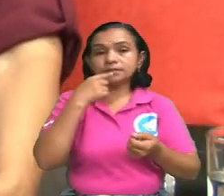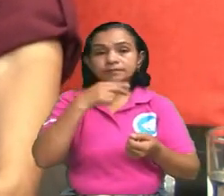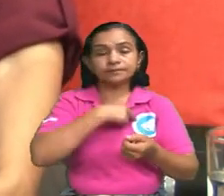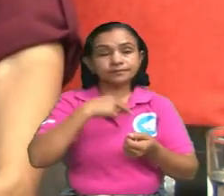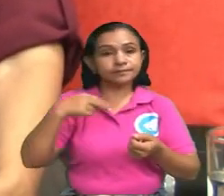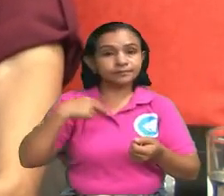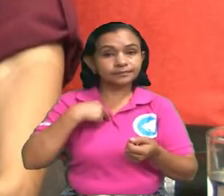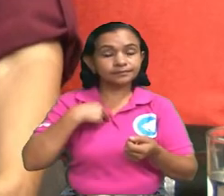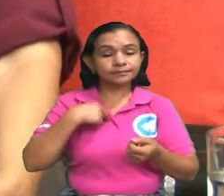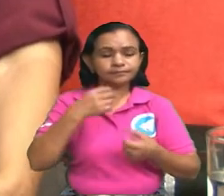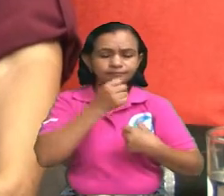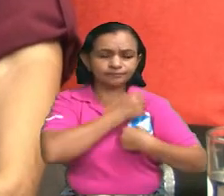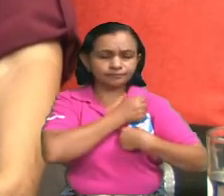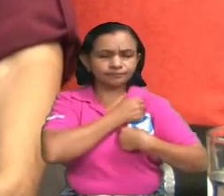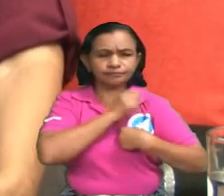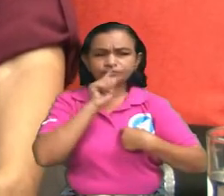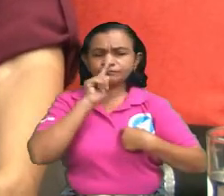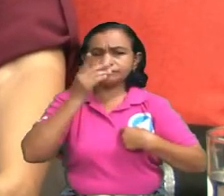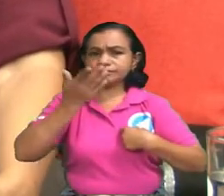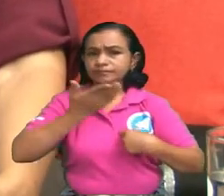Enfrentaba el militarismo,